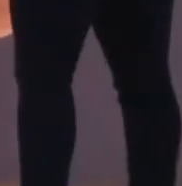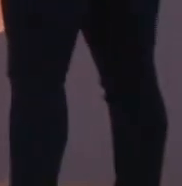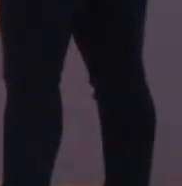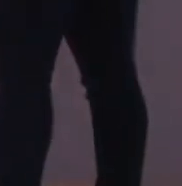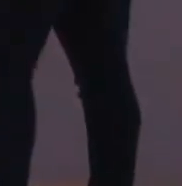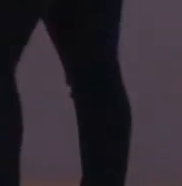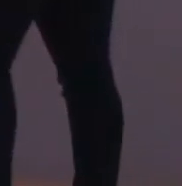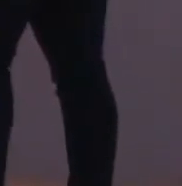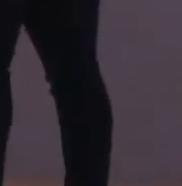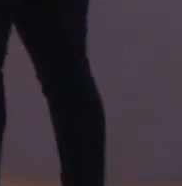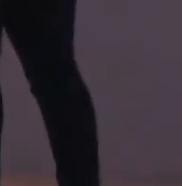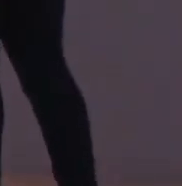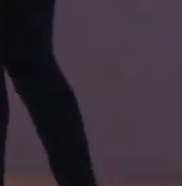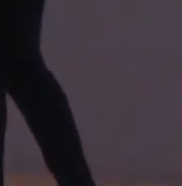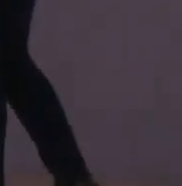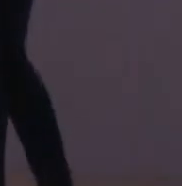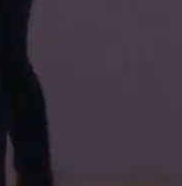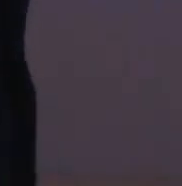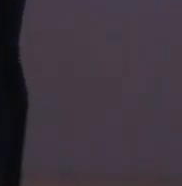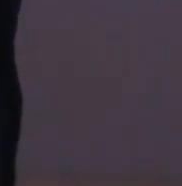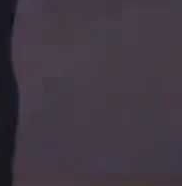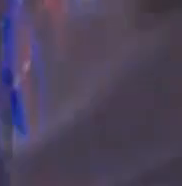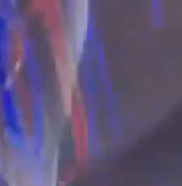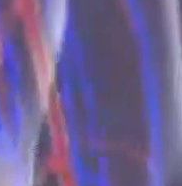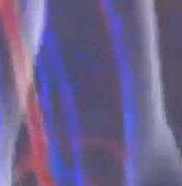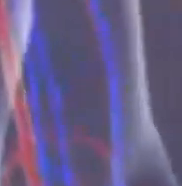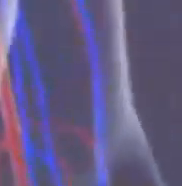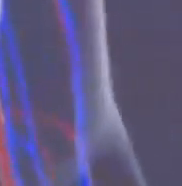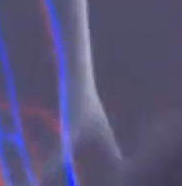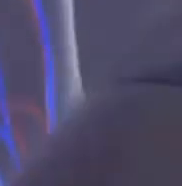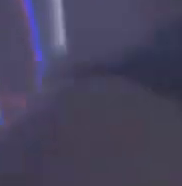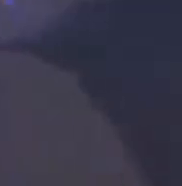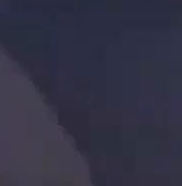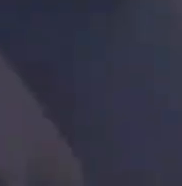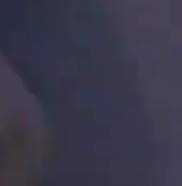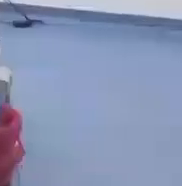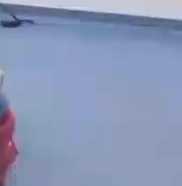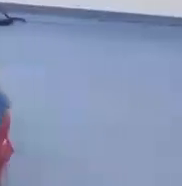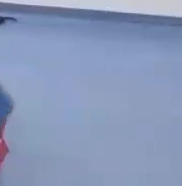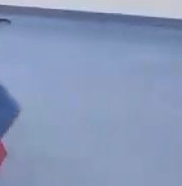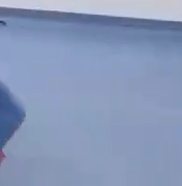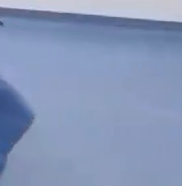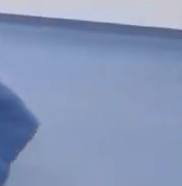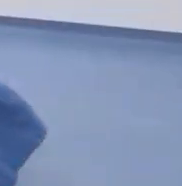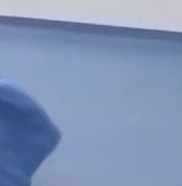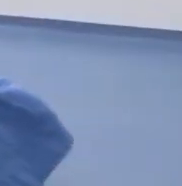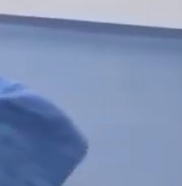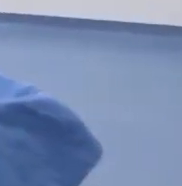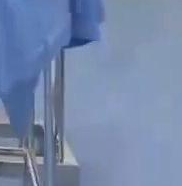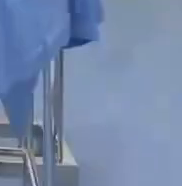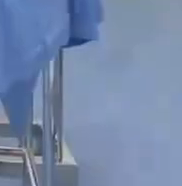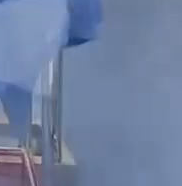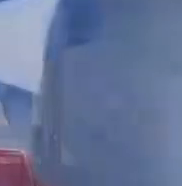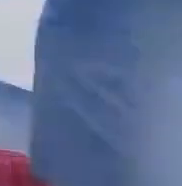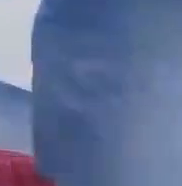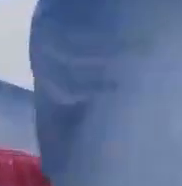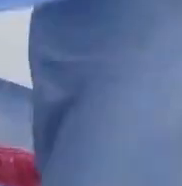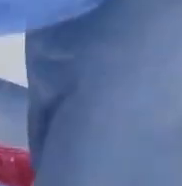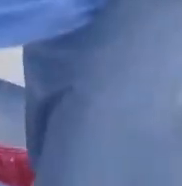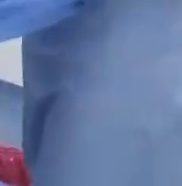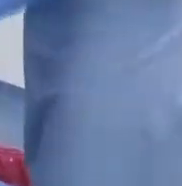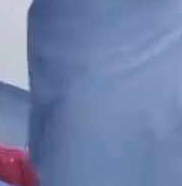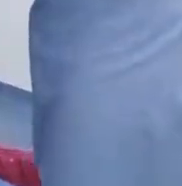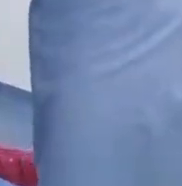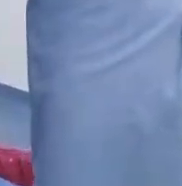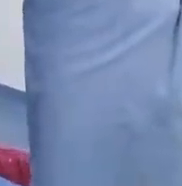colaborativo interprofesional en el que los estudiantes hacen prácticas de atención primaria emergencias cirugía y servicios